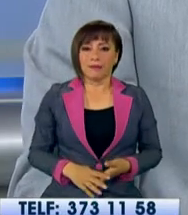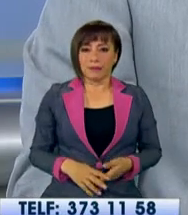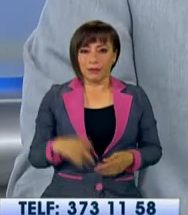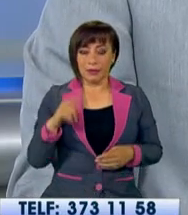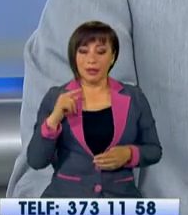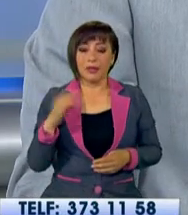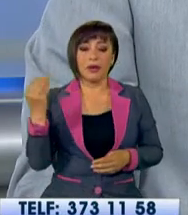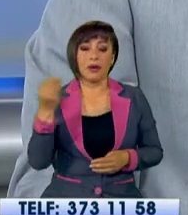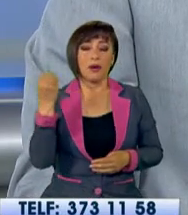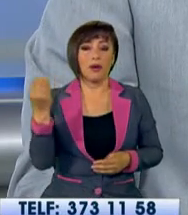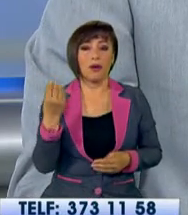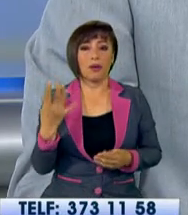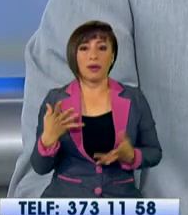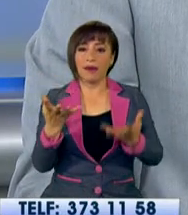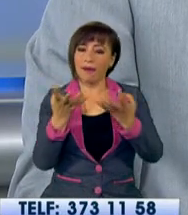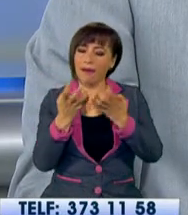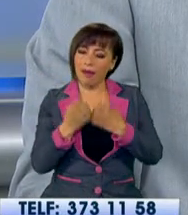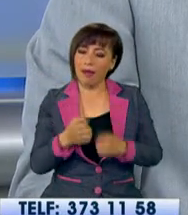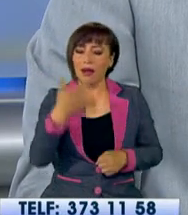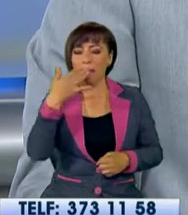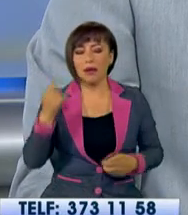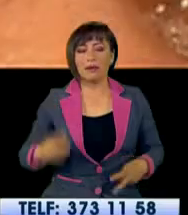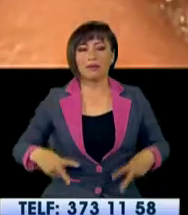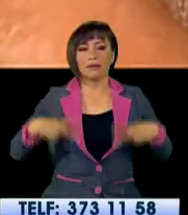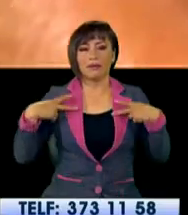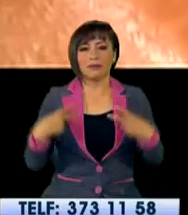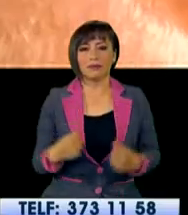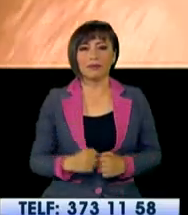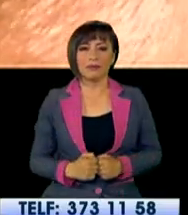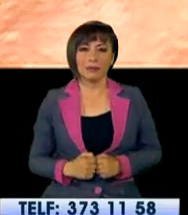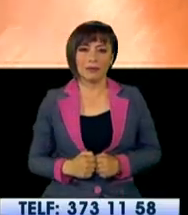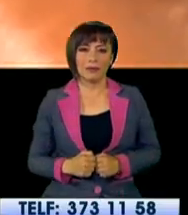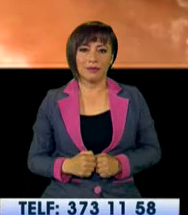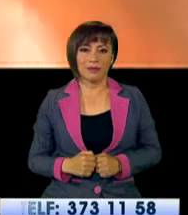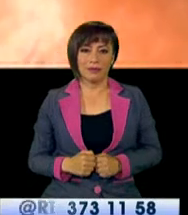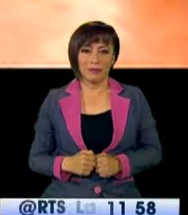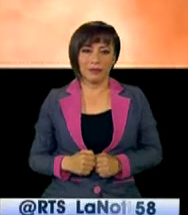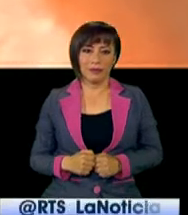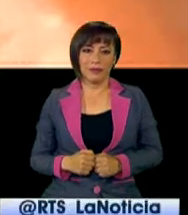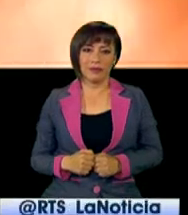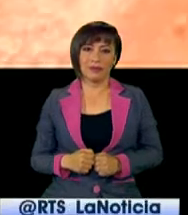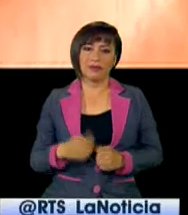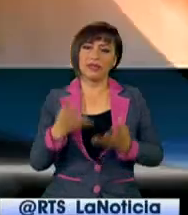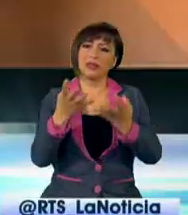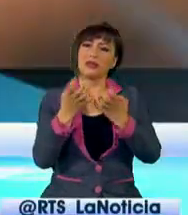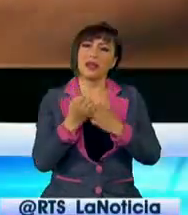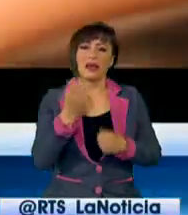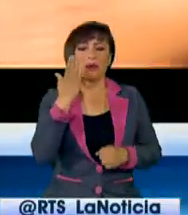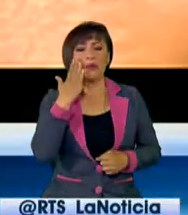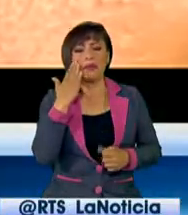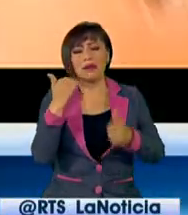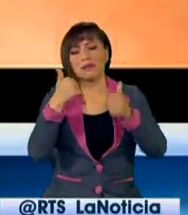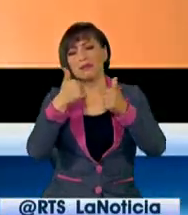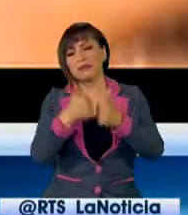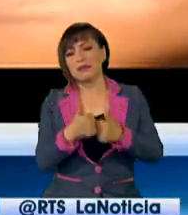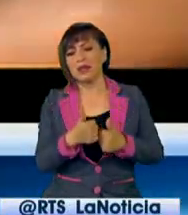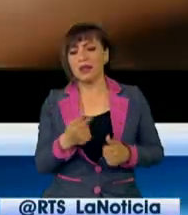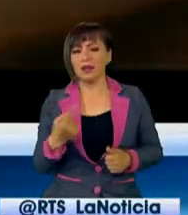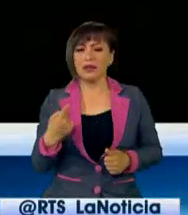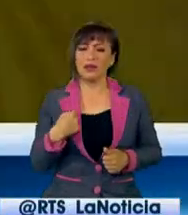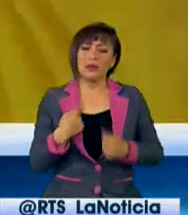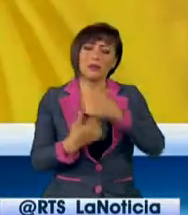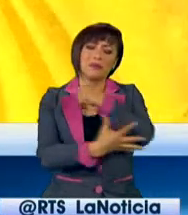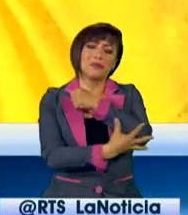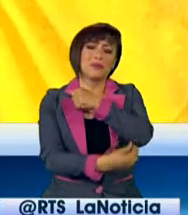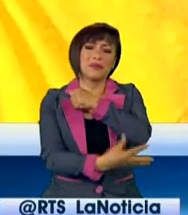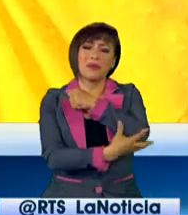es que él también quiere mejorar su vida. He tratado de ser la mejor madre posible entre lo que yo he podido bajo mi